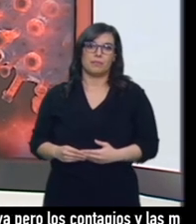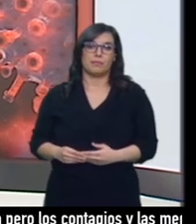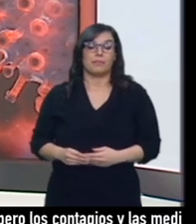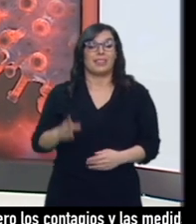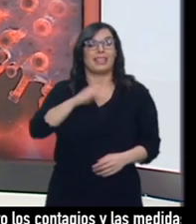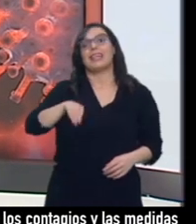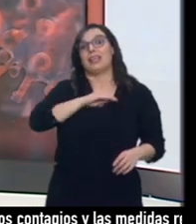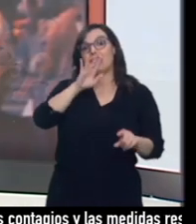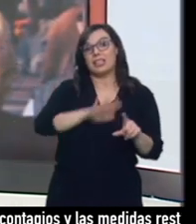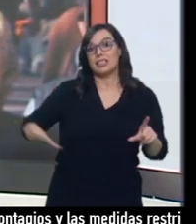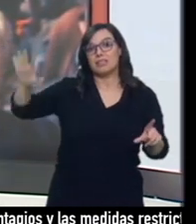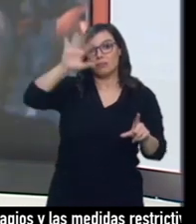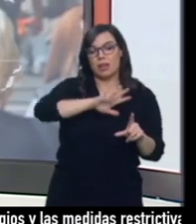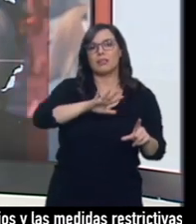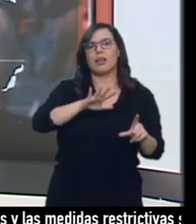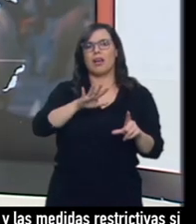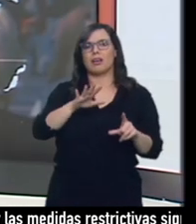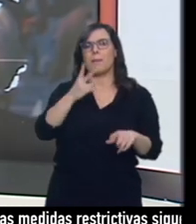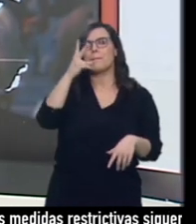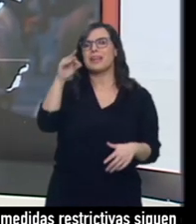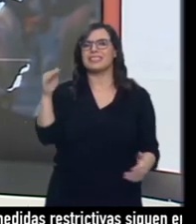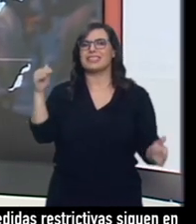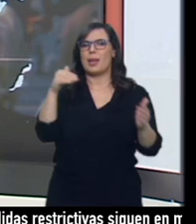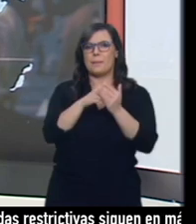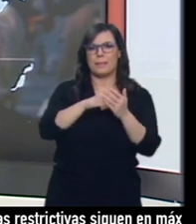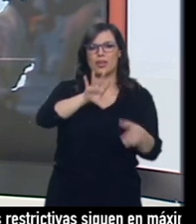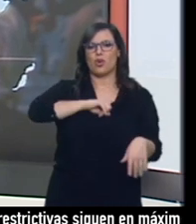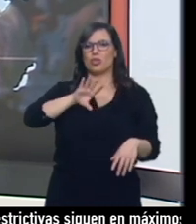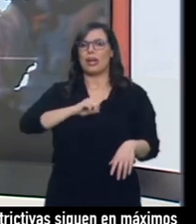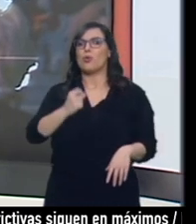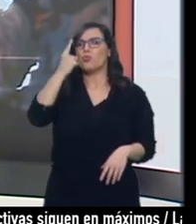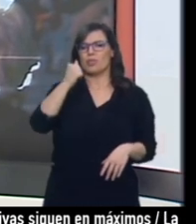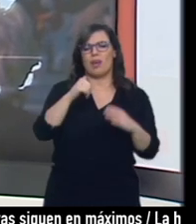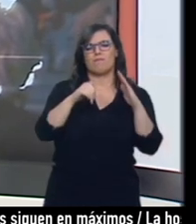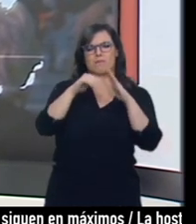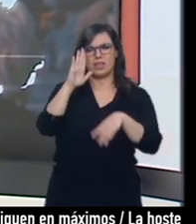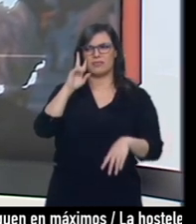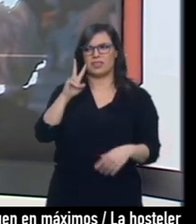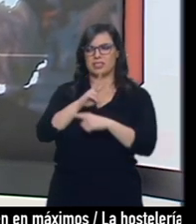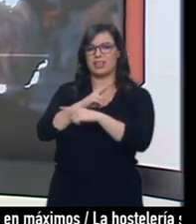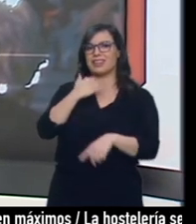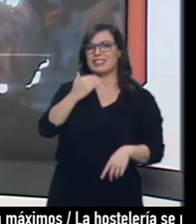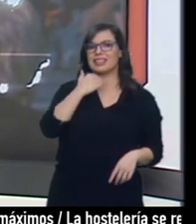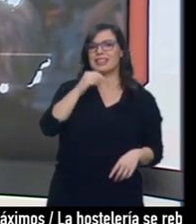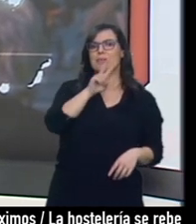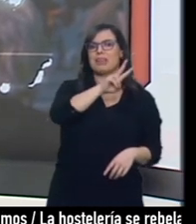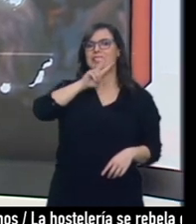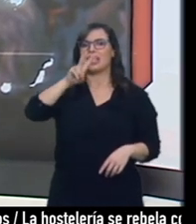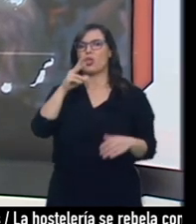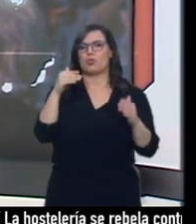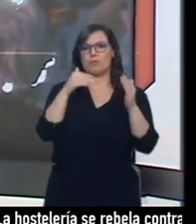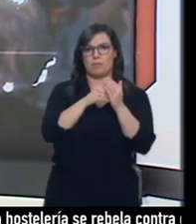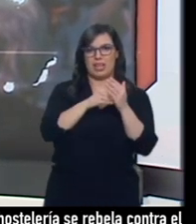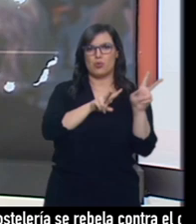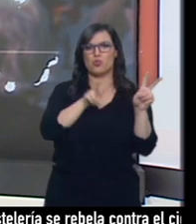a España, ha vuelto a la senda de los más de 20.000 contagios diarios. Ahí tienen la cifra, casi 22.000